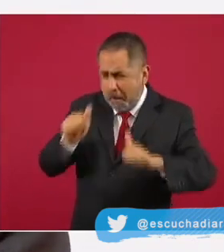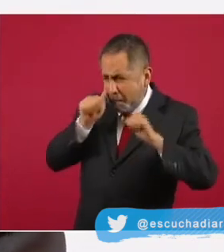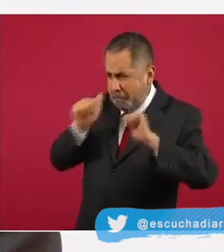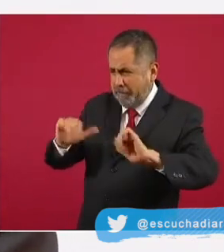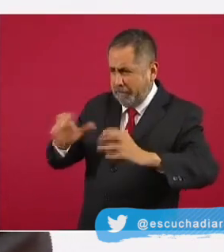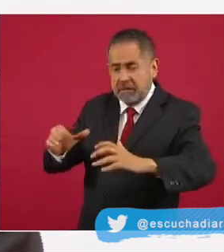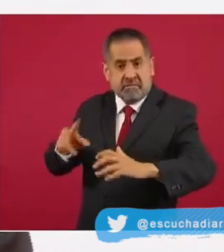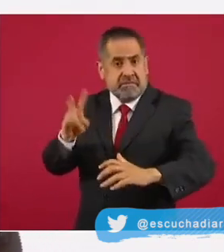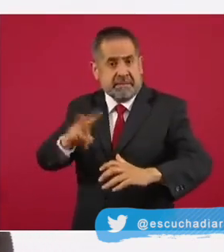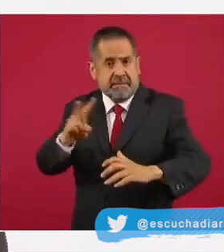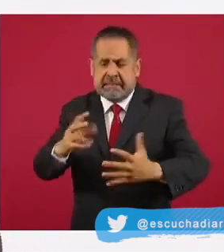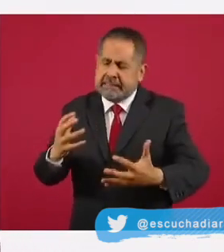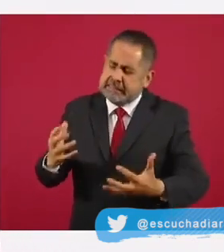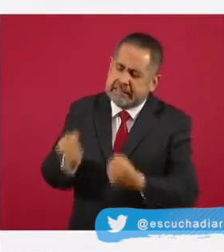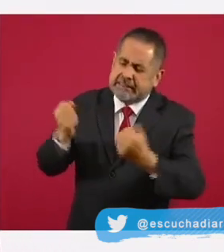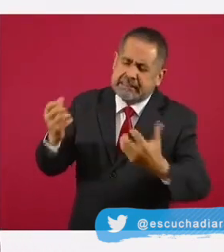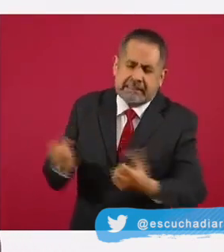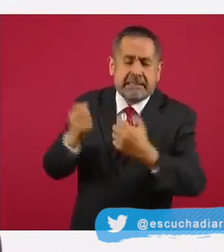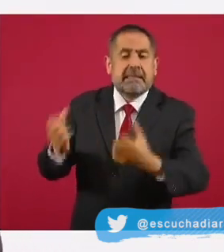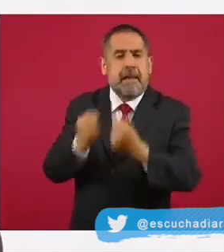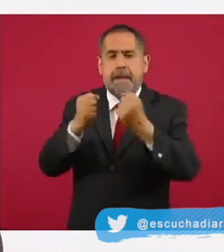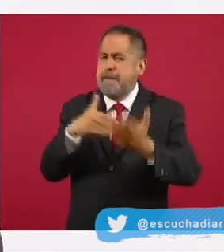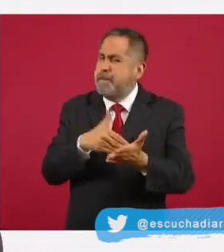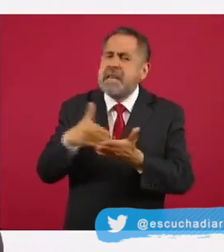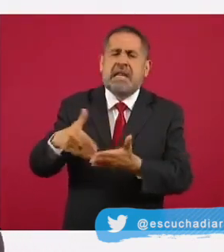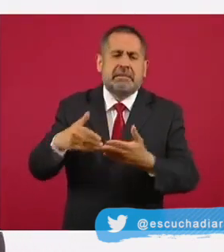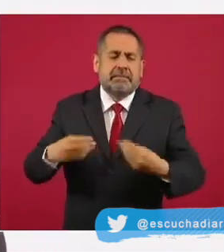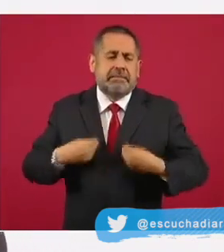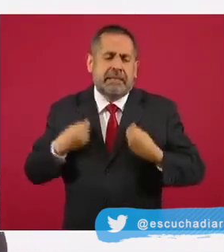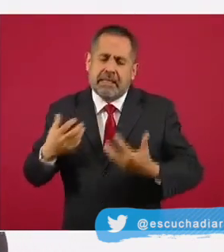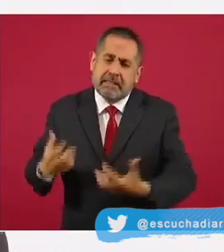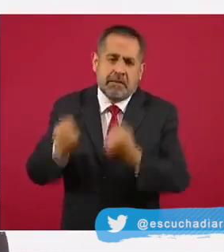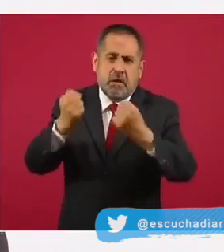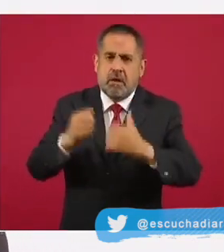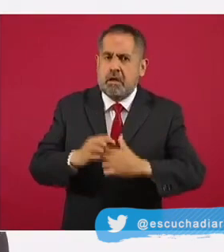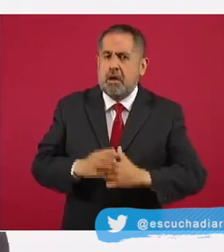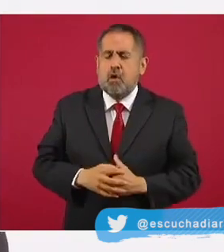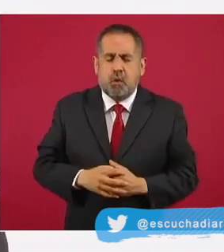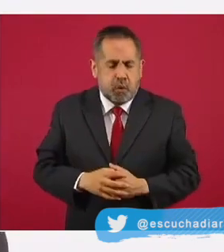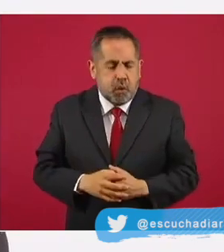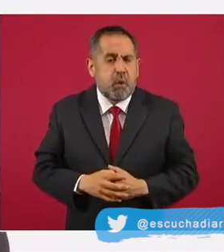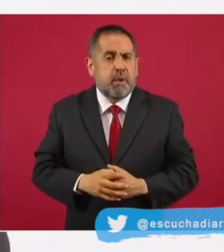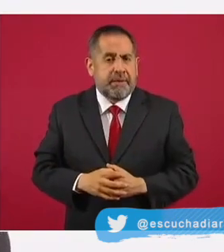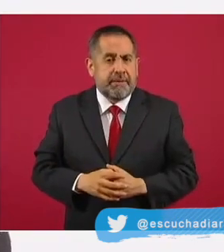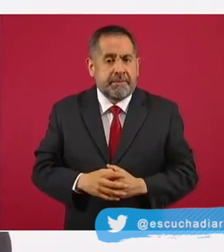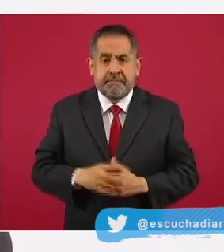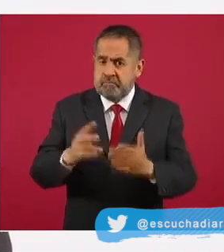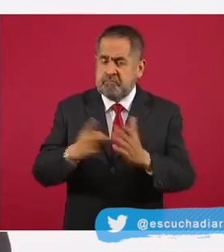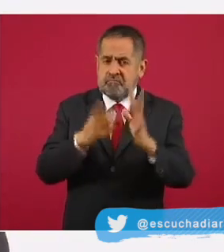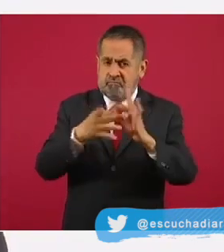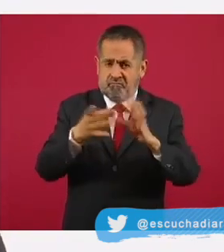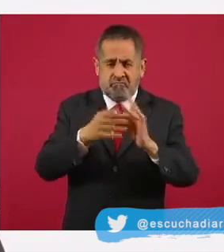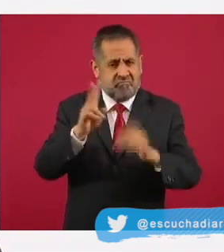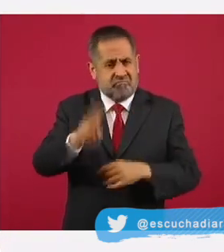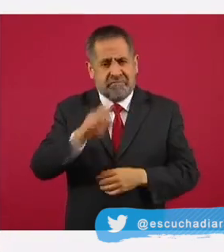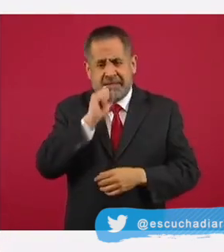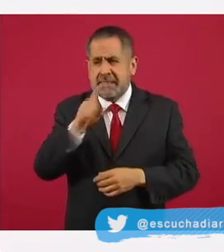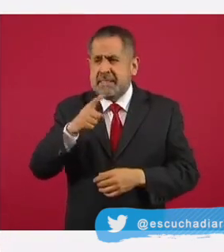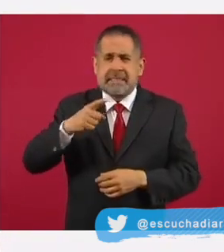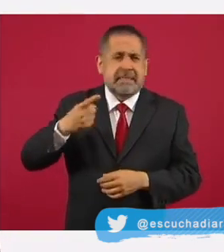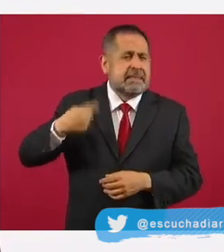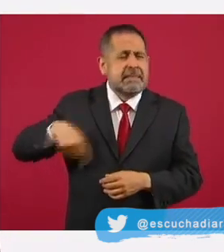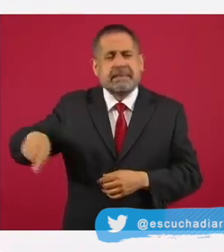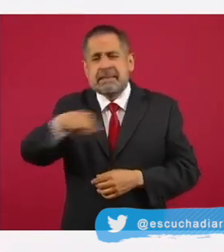salvado miles de vidas. No podría dejar de mencionar la solidaridad, el